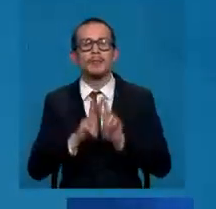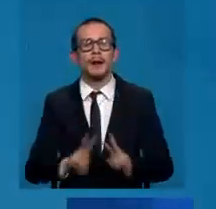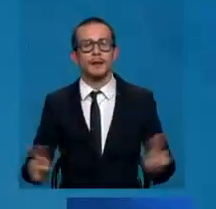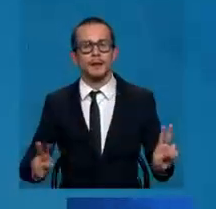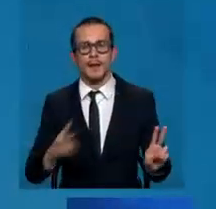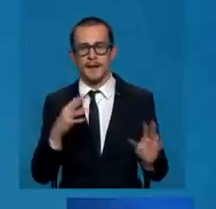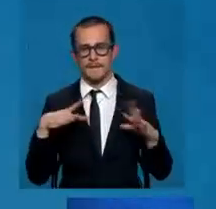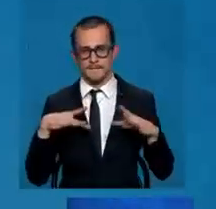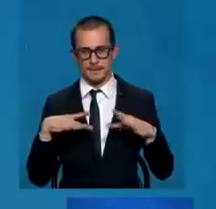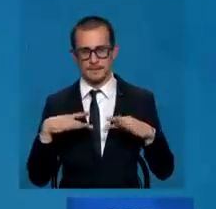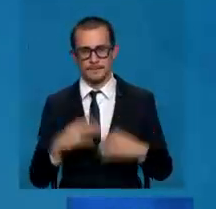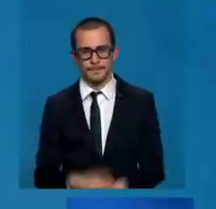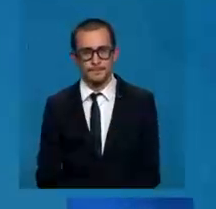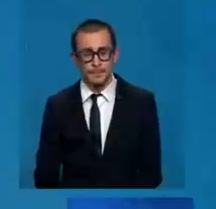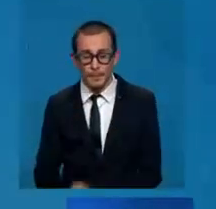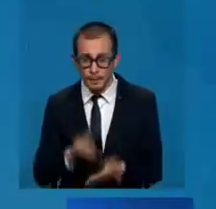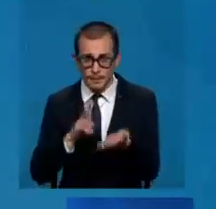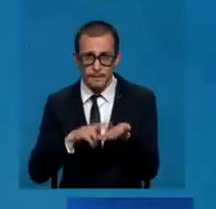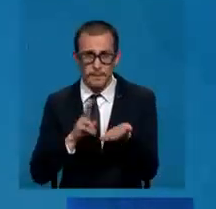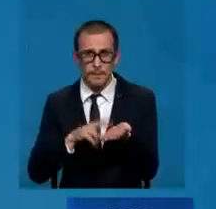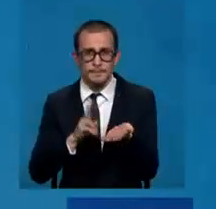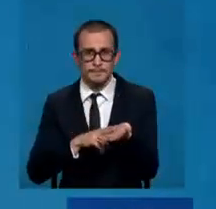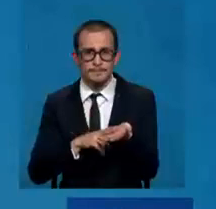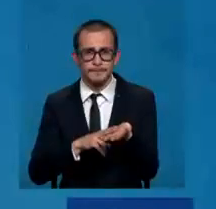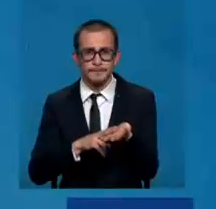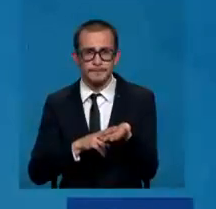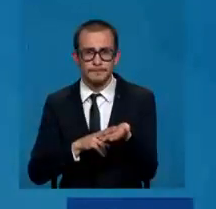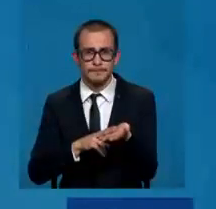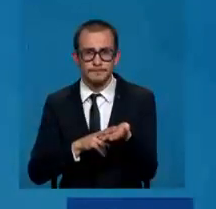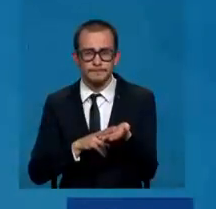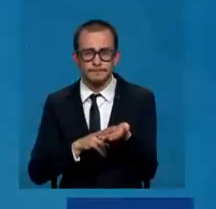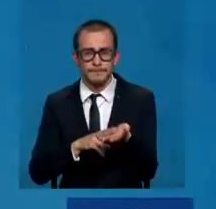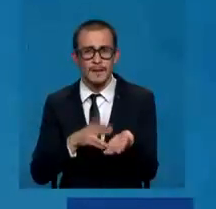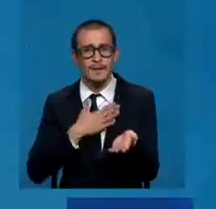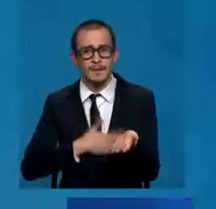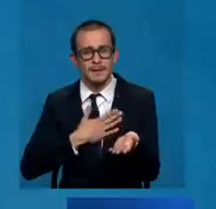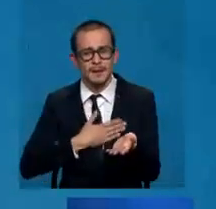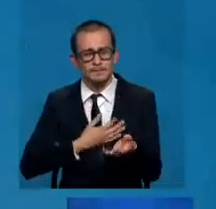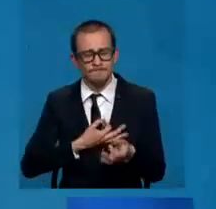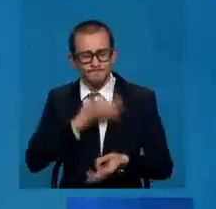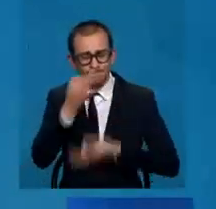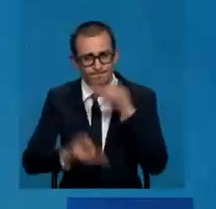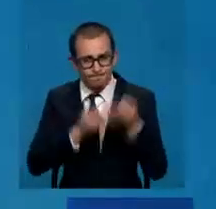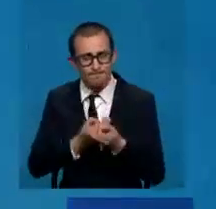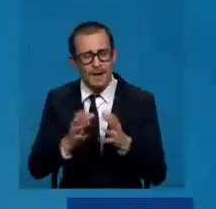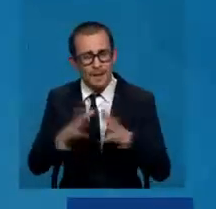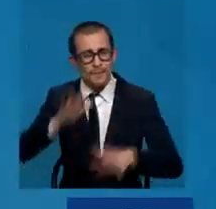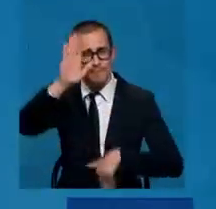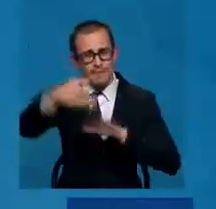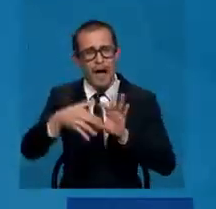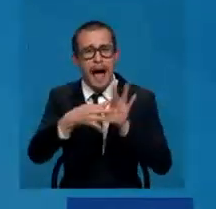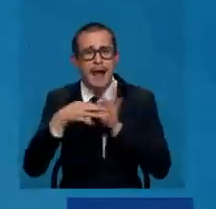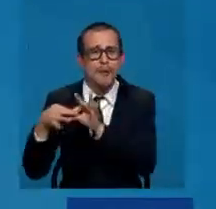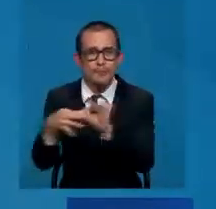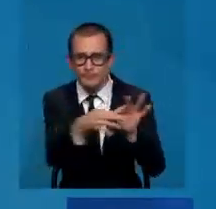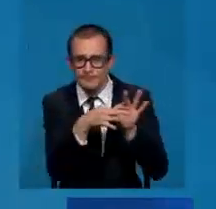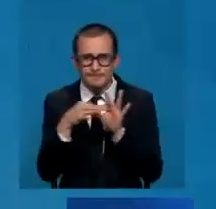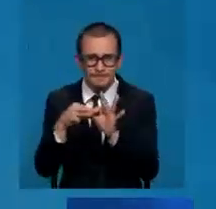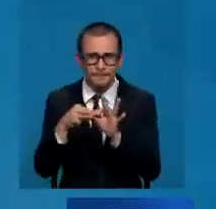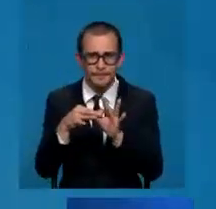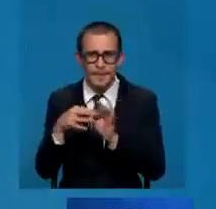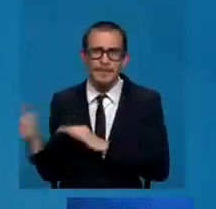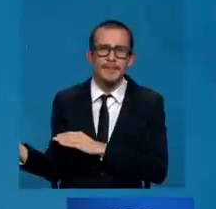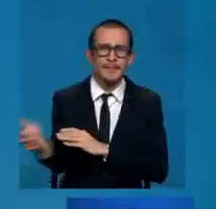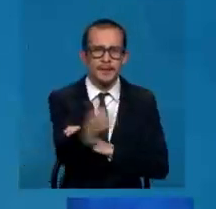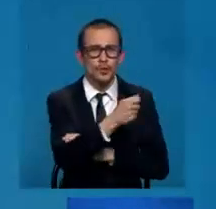feliz. Es verdad, y por eso quiero hacer un ferviente llamado a la unidad de